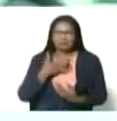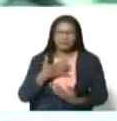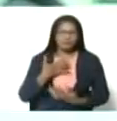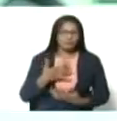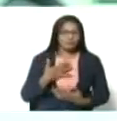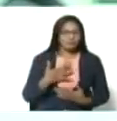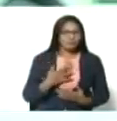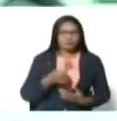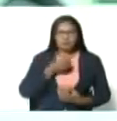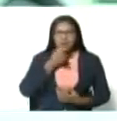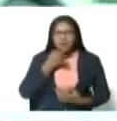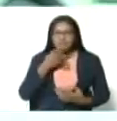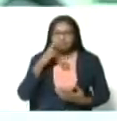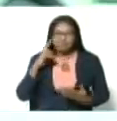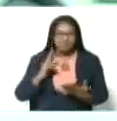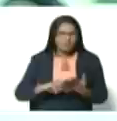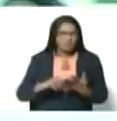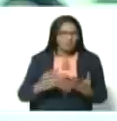Bonito, de verdad, bonito, bonito.